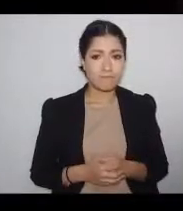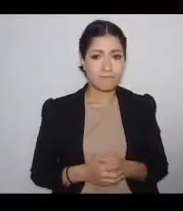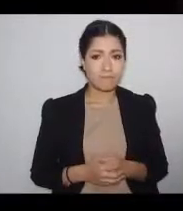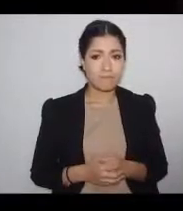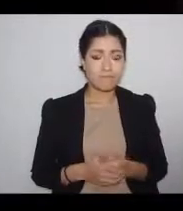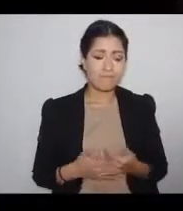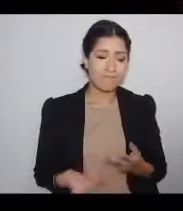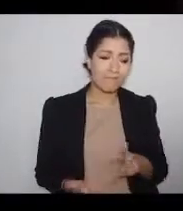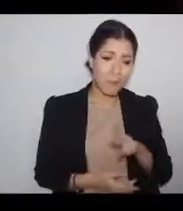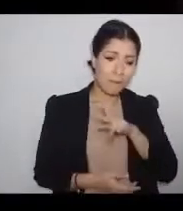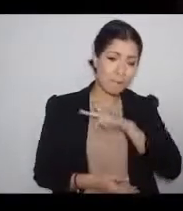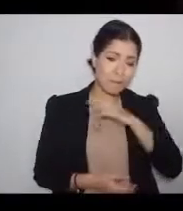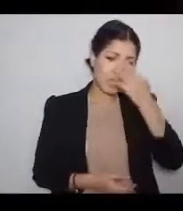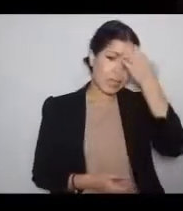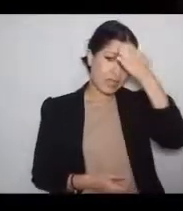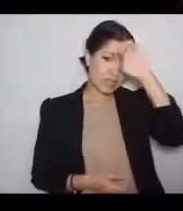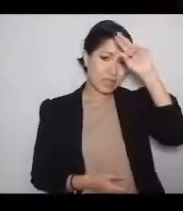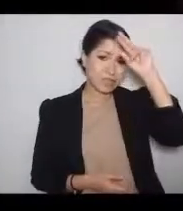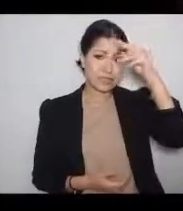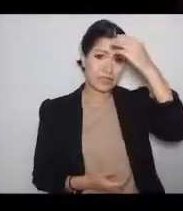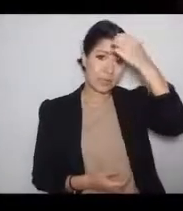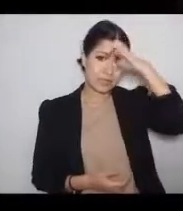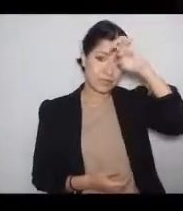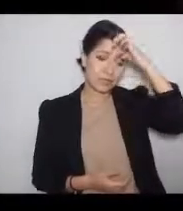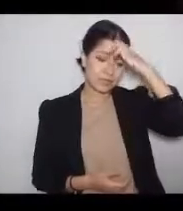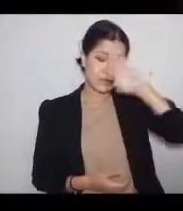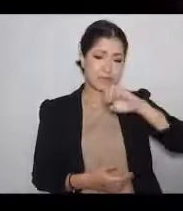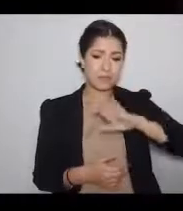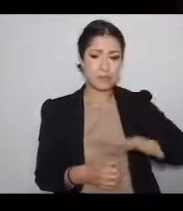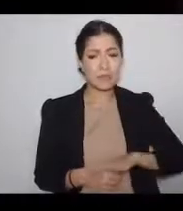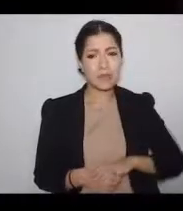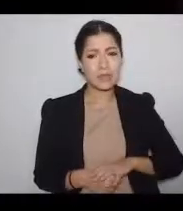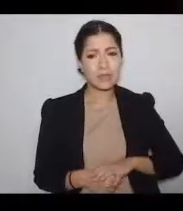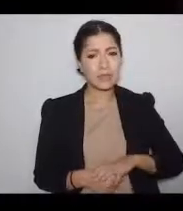Mi experiencia más religiosa